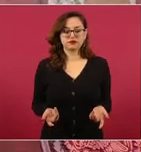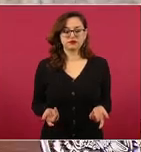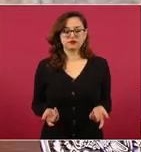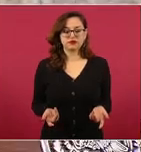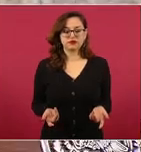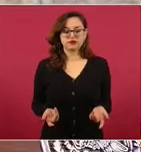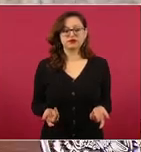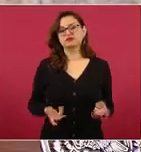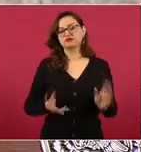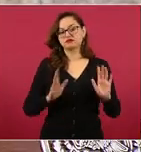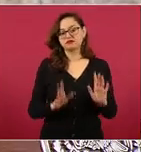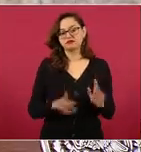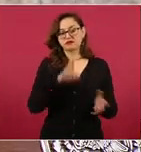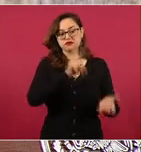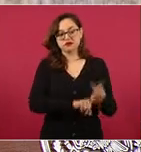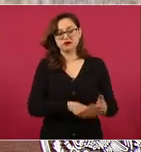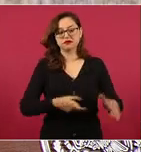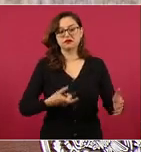de publicidad,